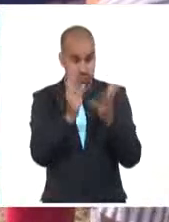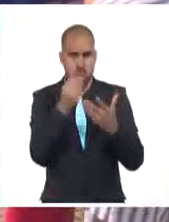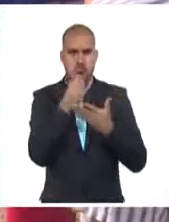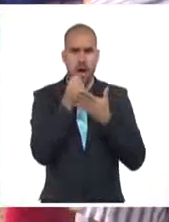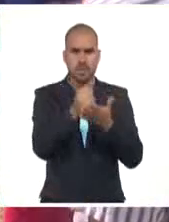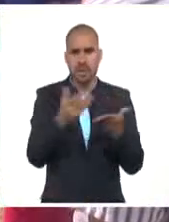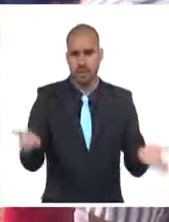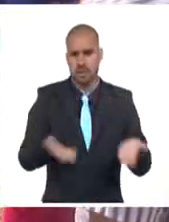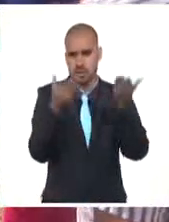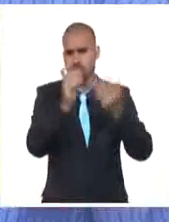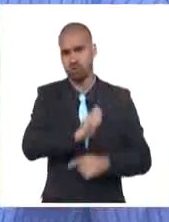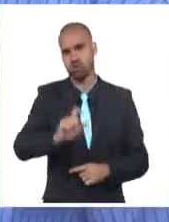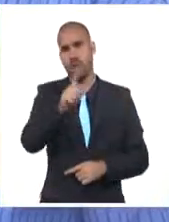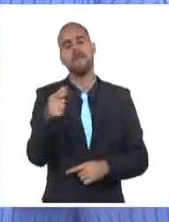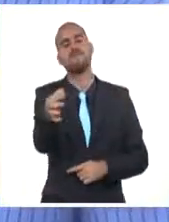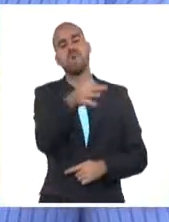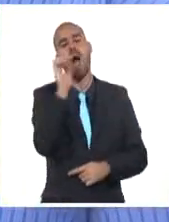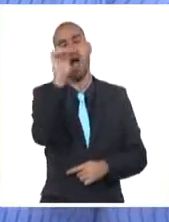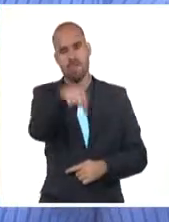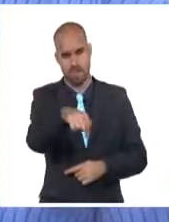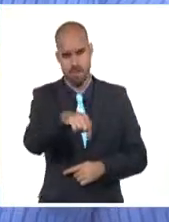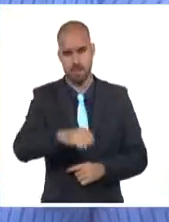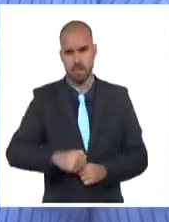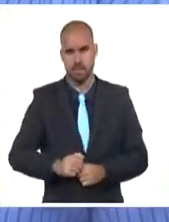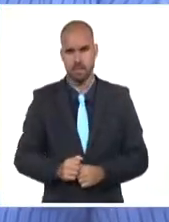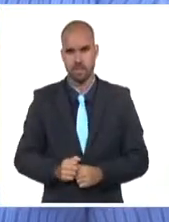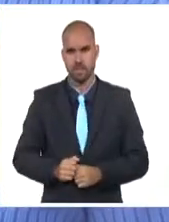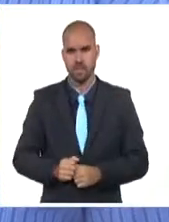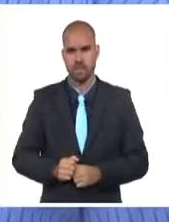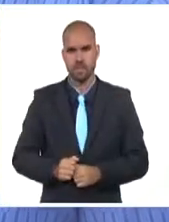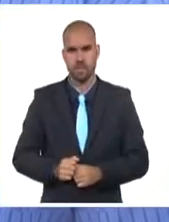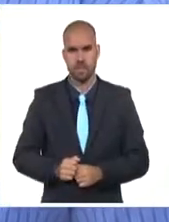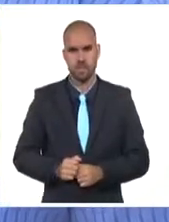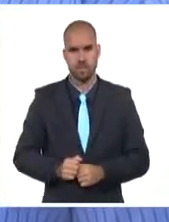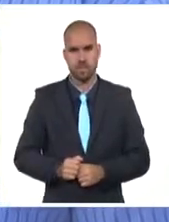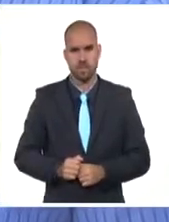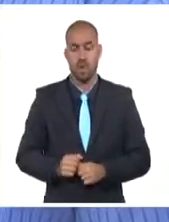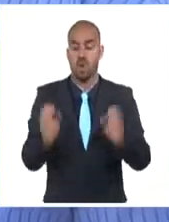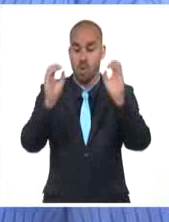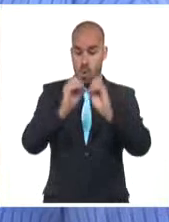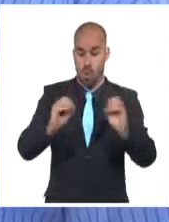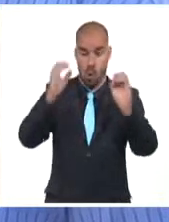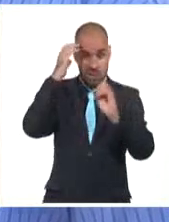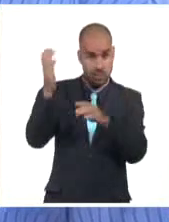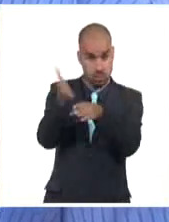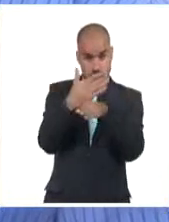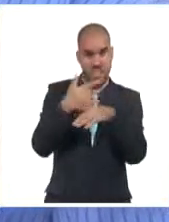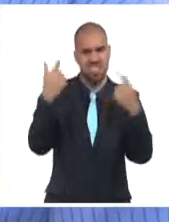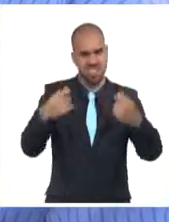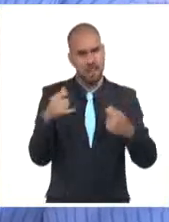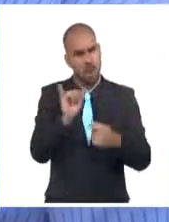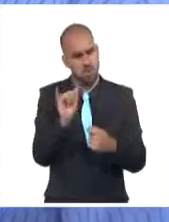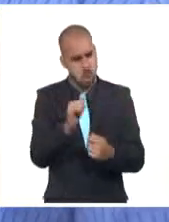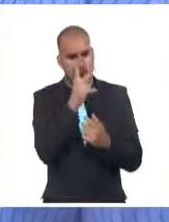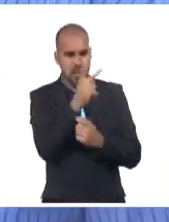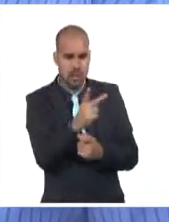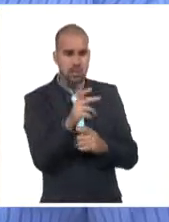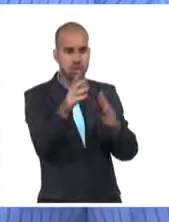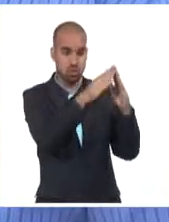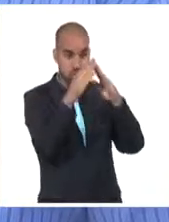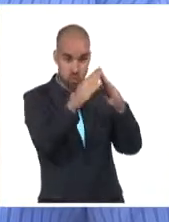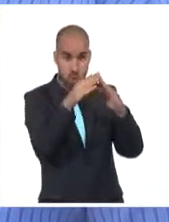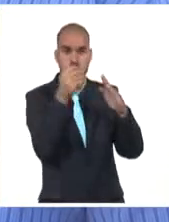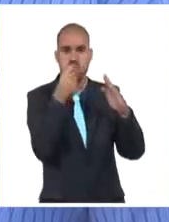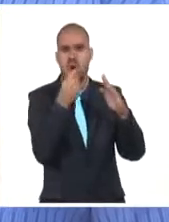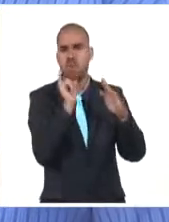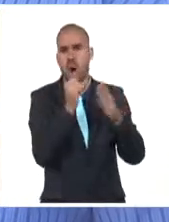al desarrollo social del territorio además de los compromisos institucionales tengan también compromiso social en función de mejorar la